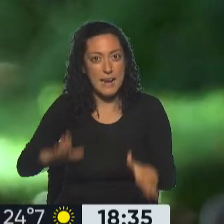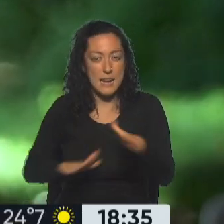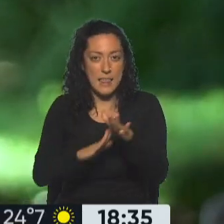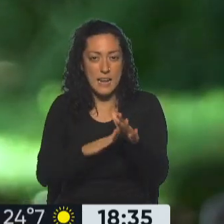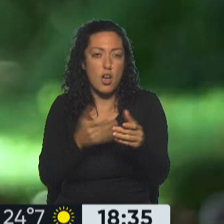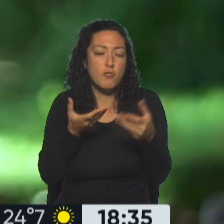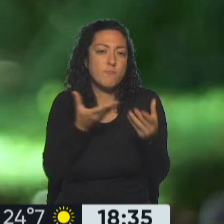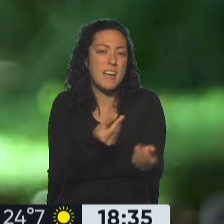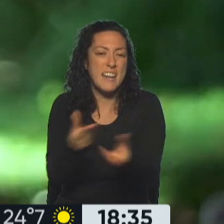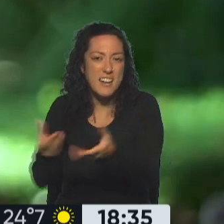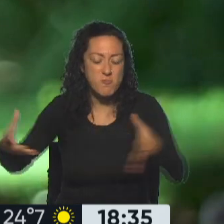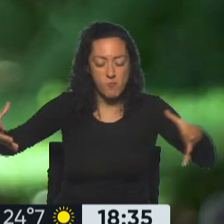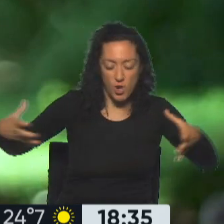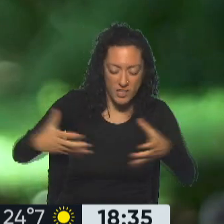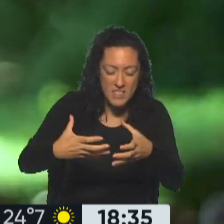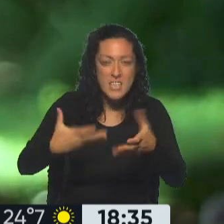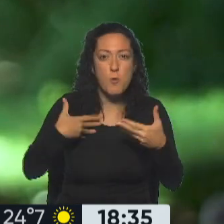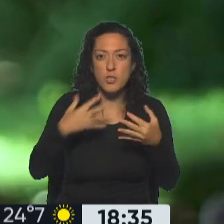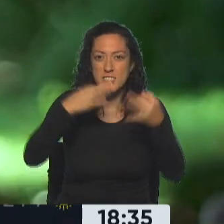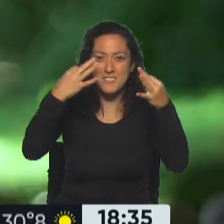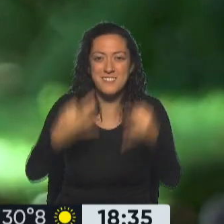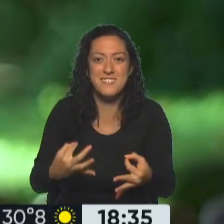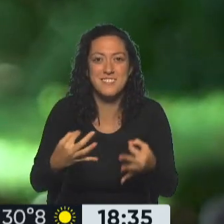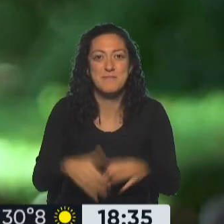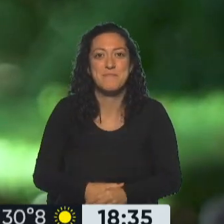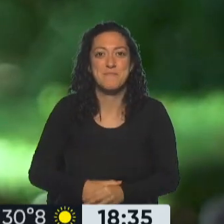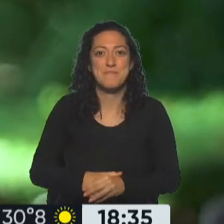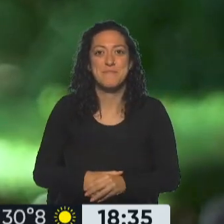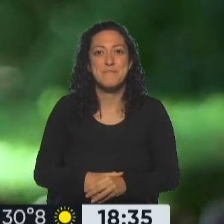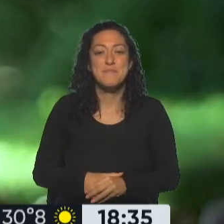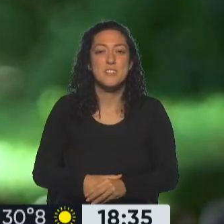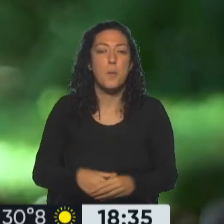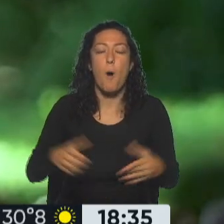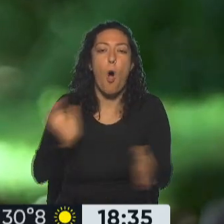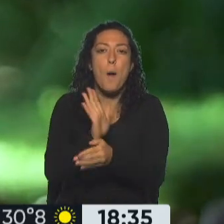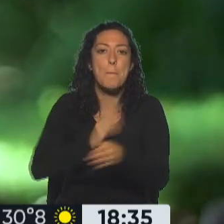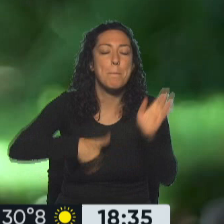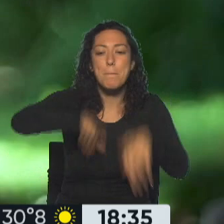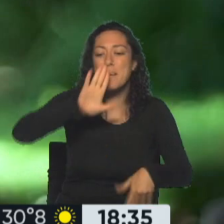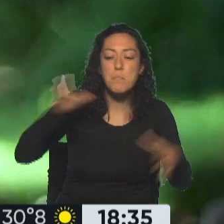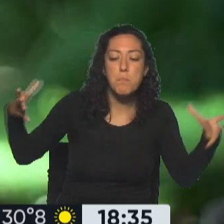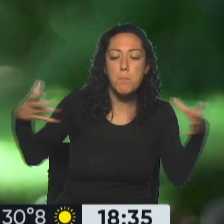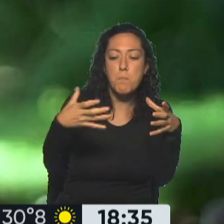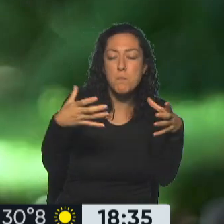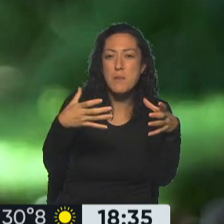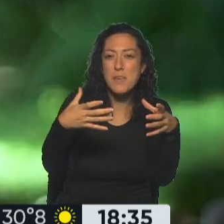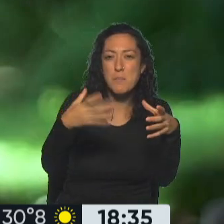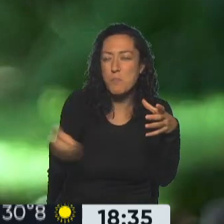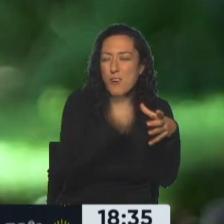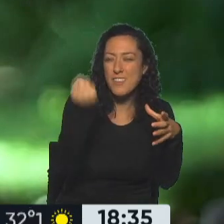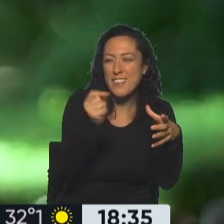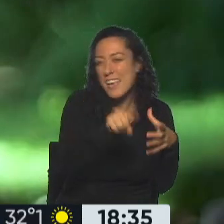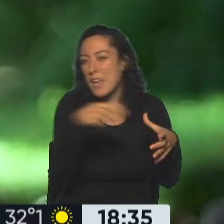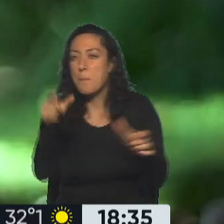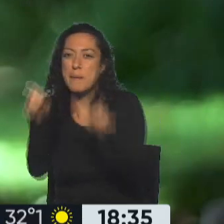generoso colectivo sincero priorizando el equipo por sobre las personas y en eso claramente